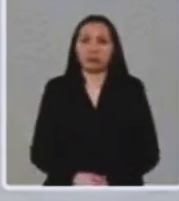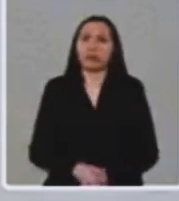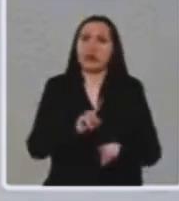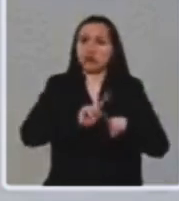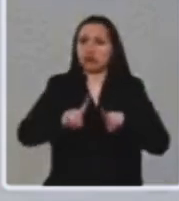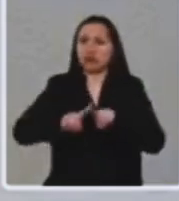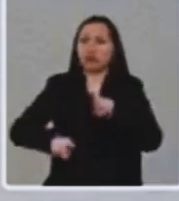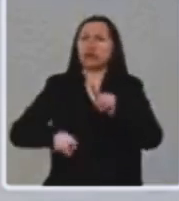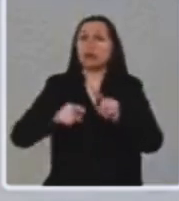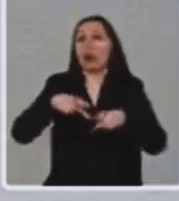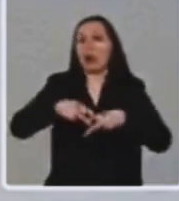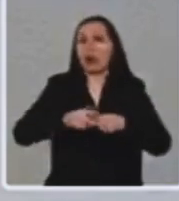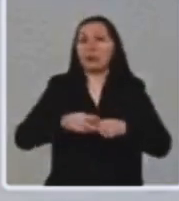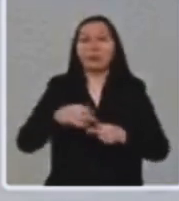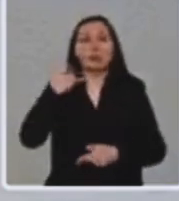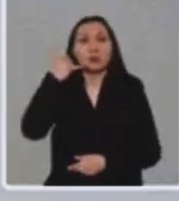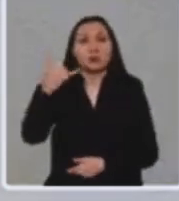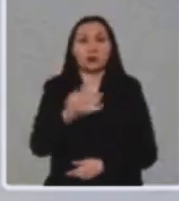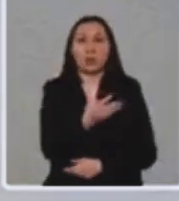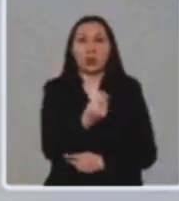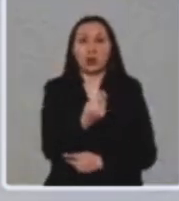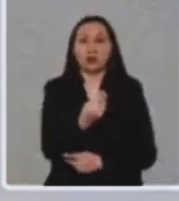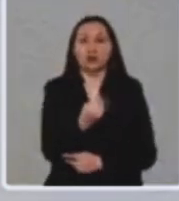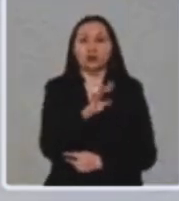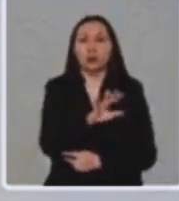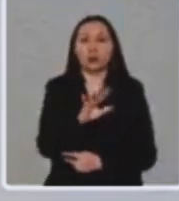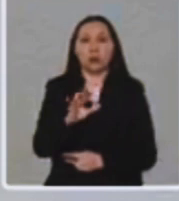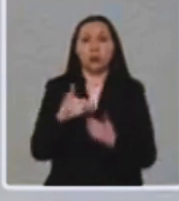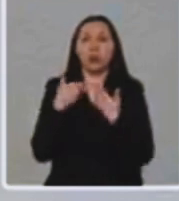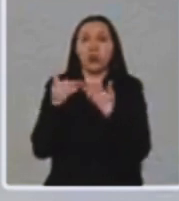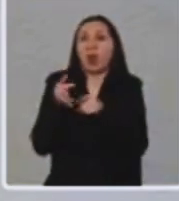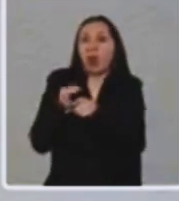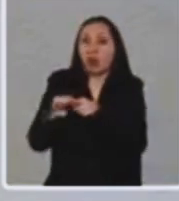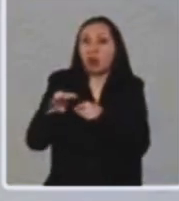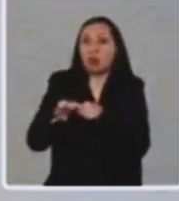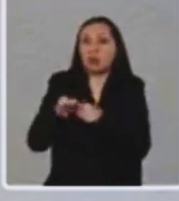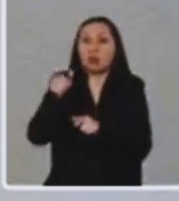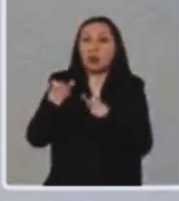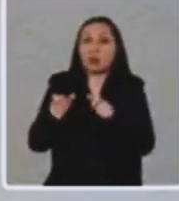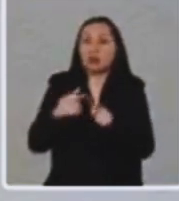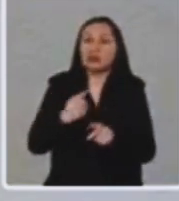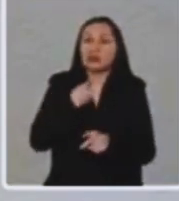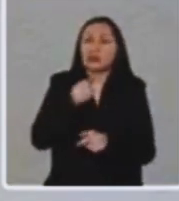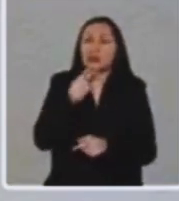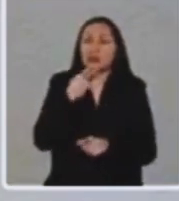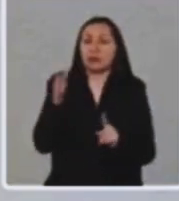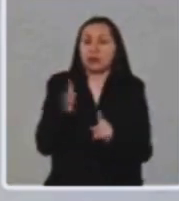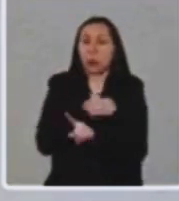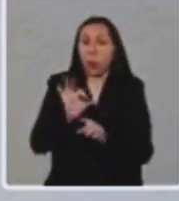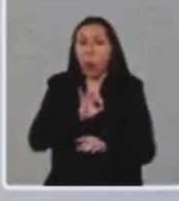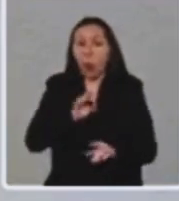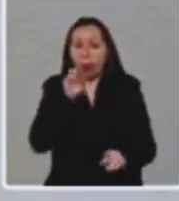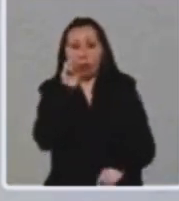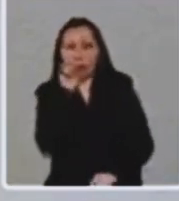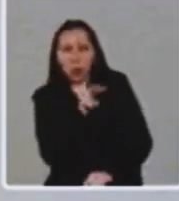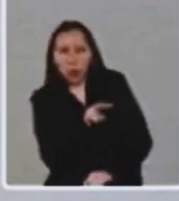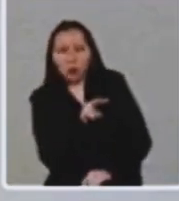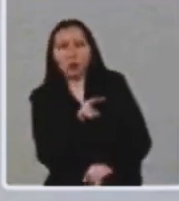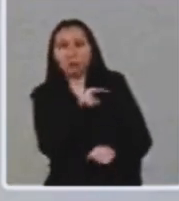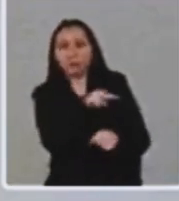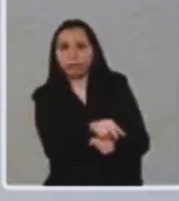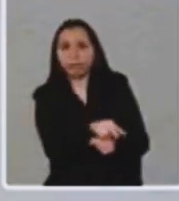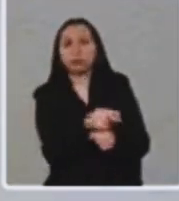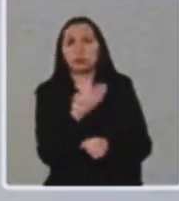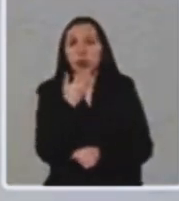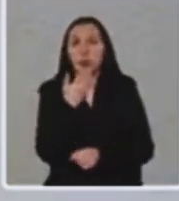Tenemos distintas herramientas, como el Fono 1455, que entrega orientación a quienes están viviendo violencia o son testigos de ella,